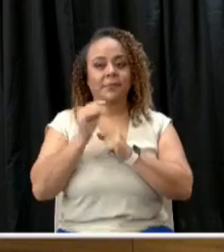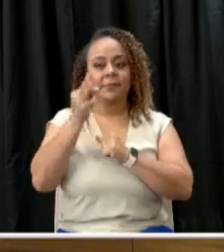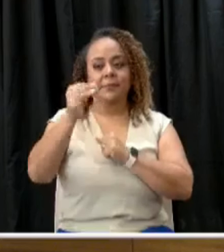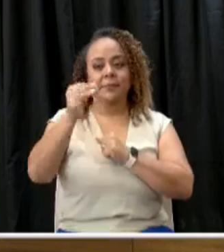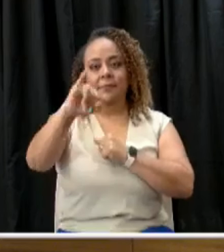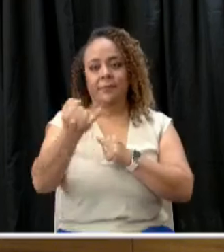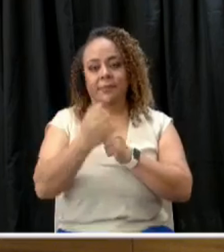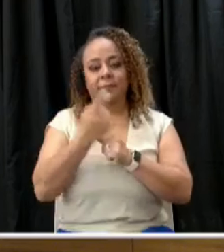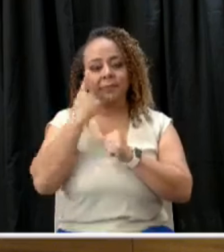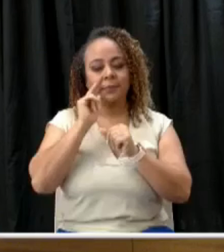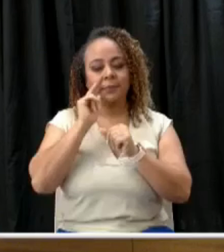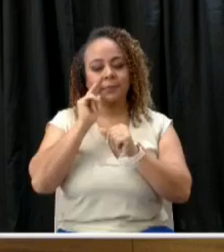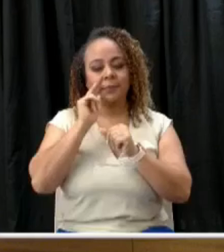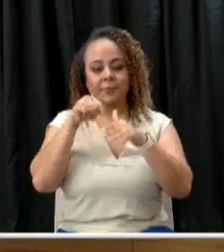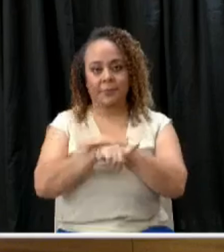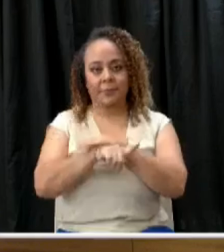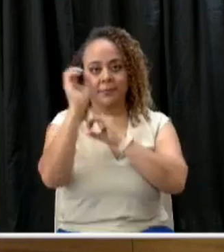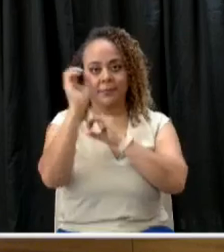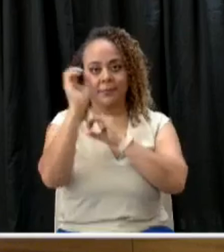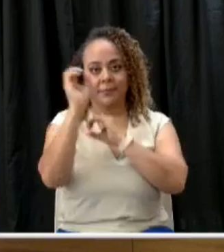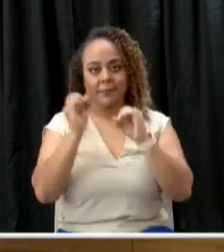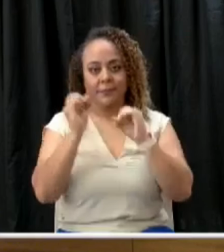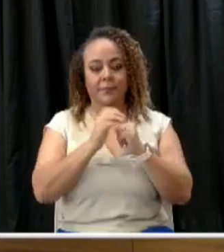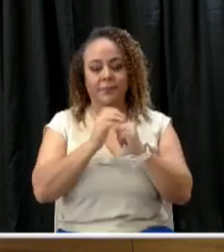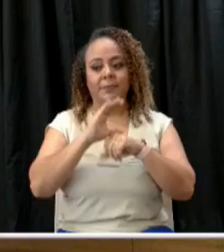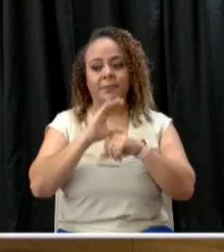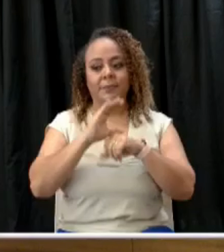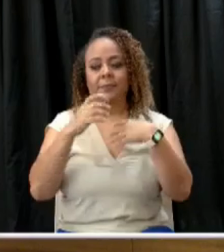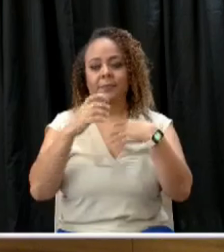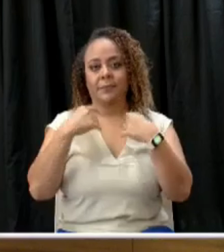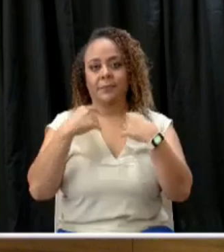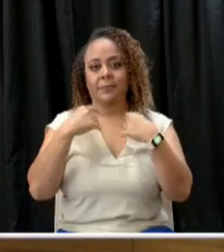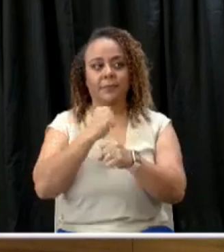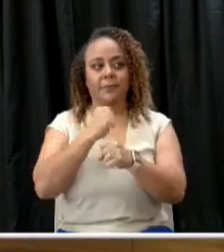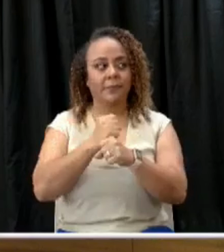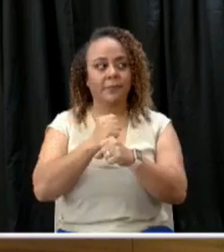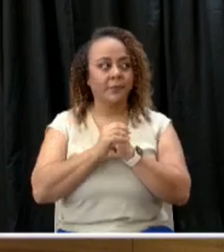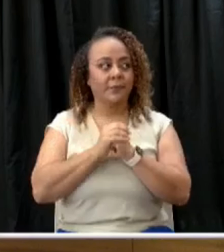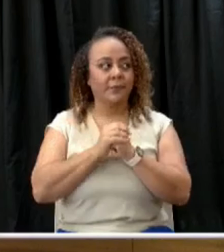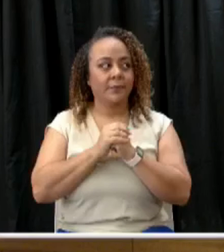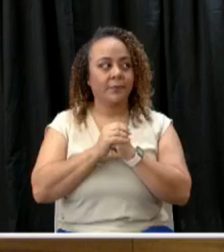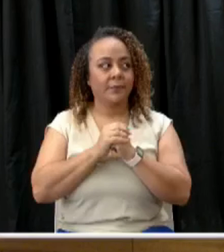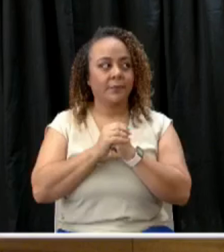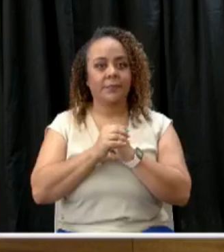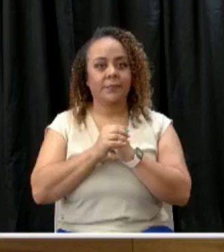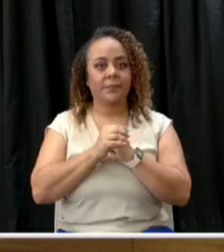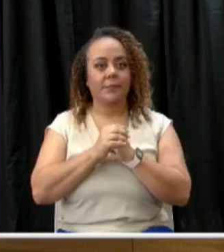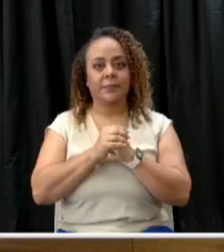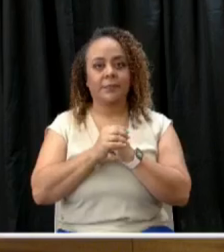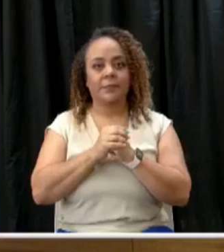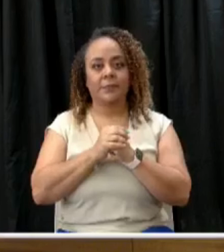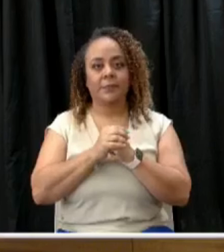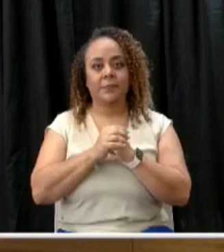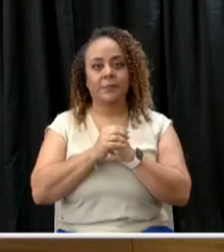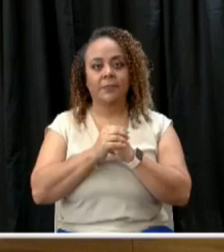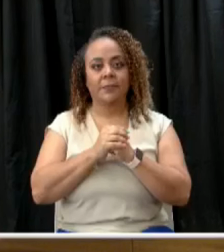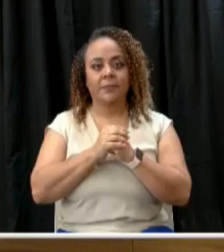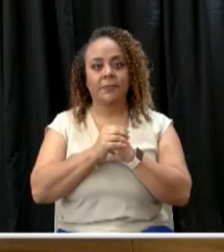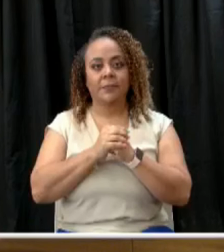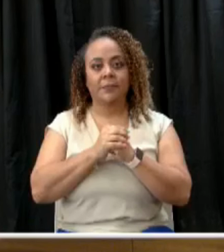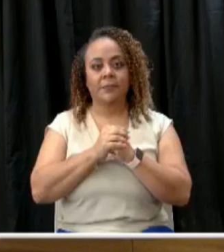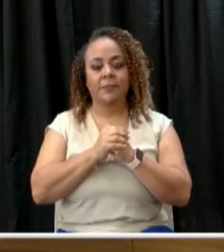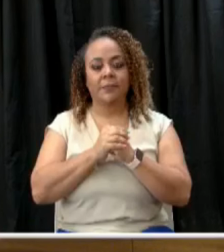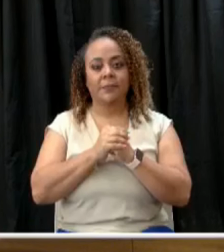jueves a través de la plataforma Zoom del Consejo de Salud Ocupacional. Perdón, a través del Consejo de Salud Ocupacional.